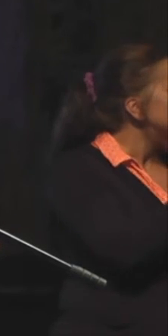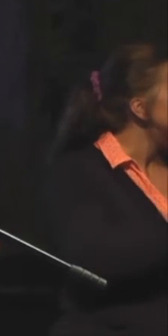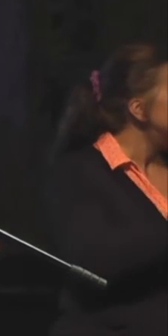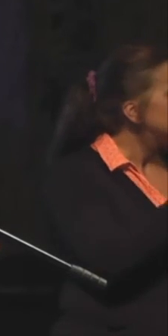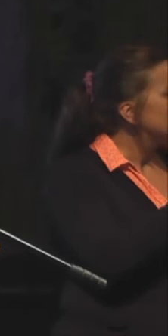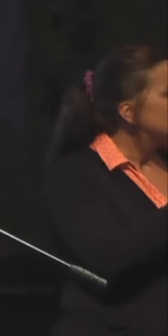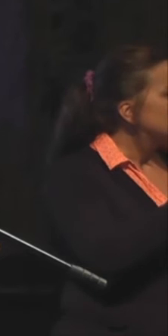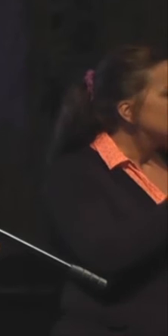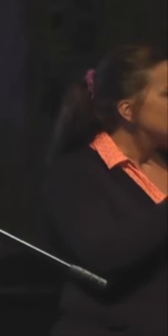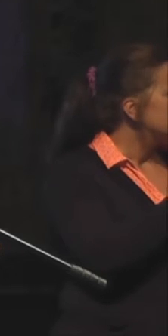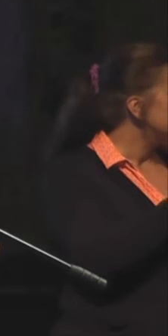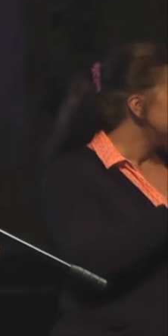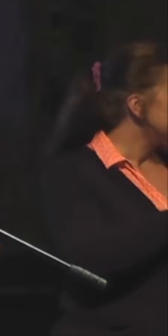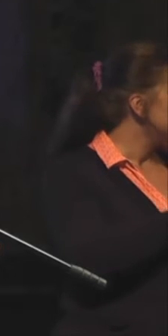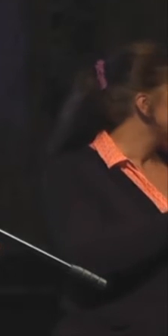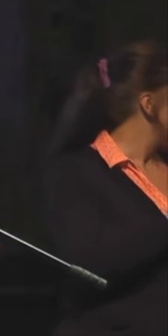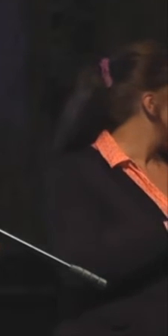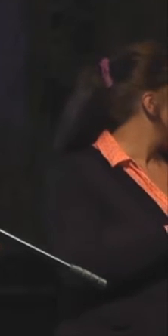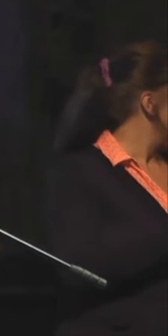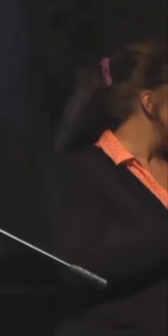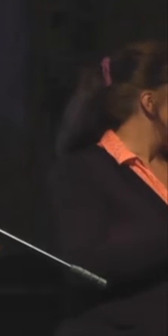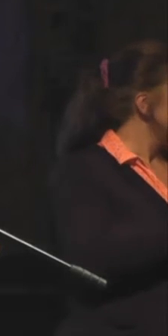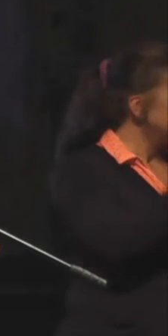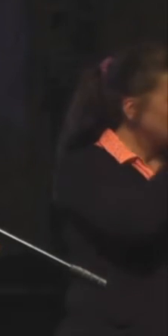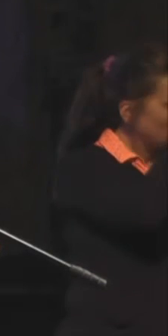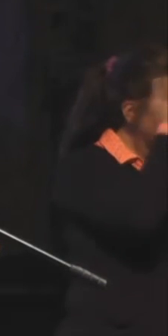recién asentado y valoro mucho que ella estaba acá